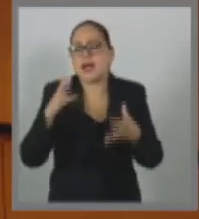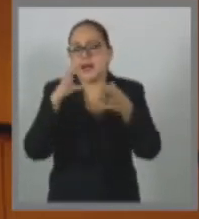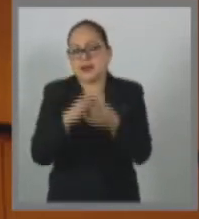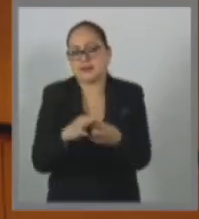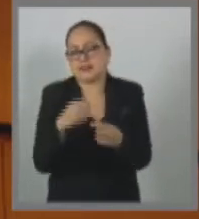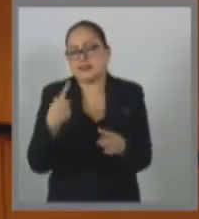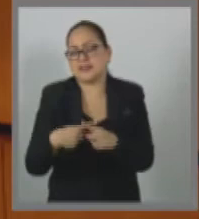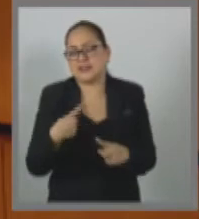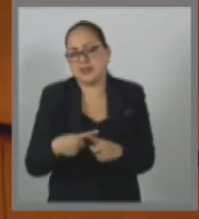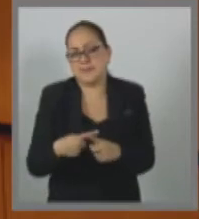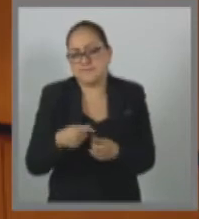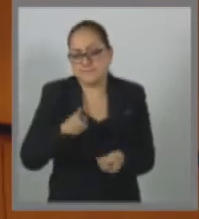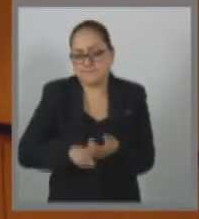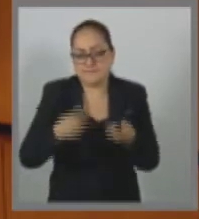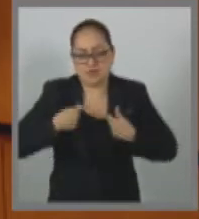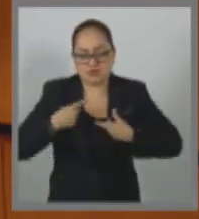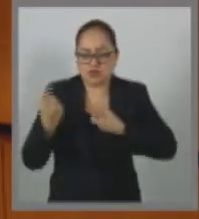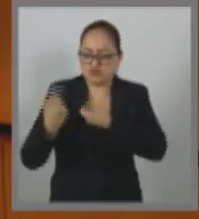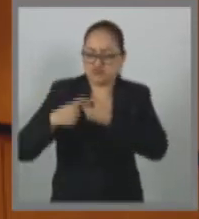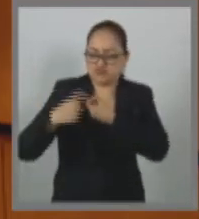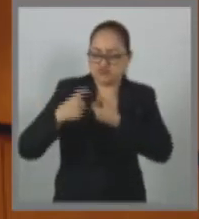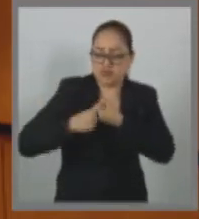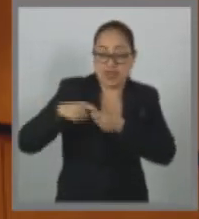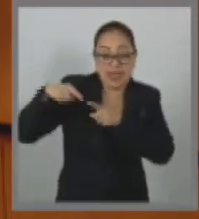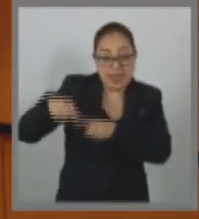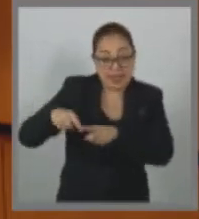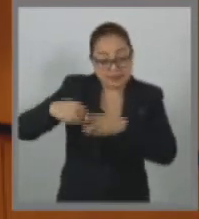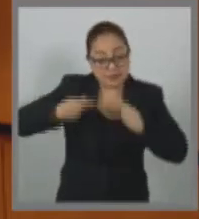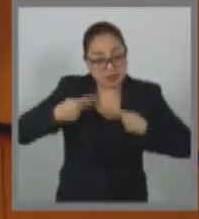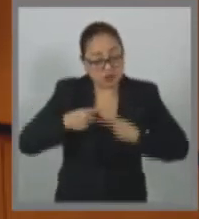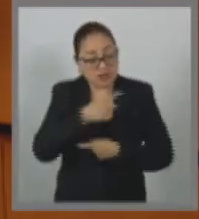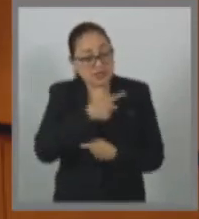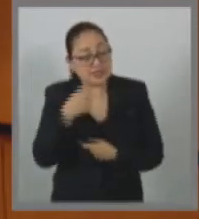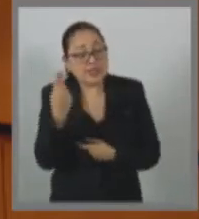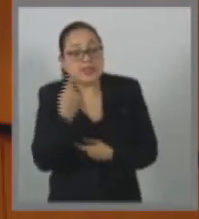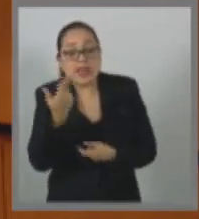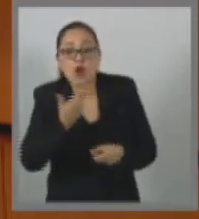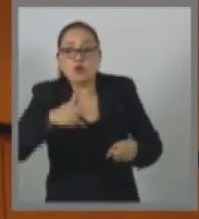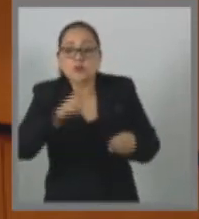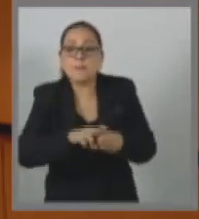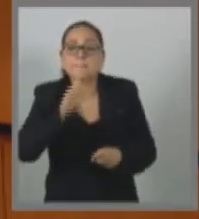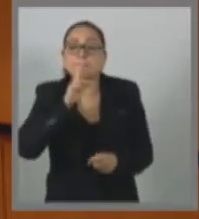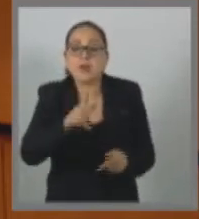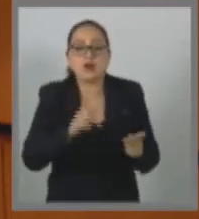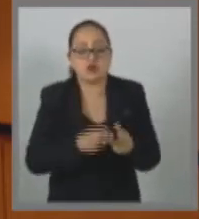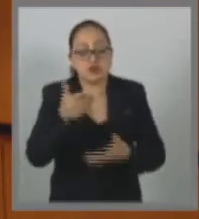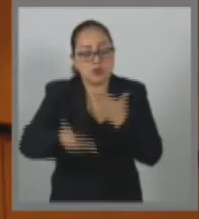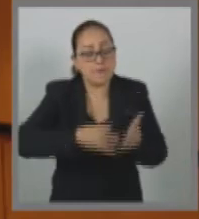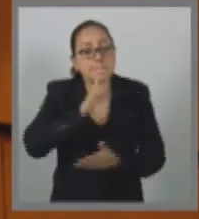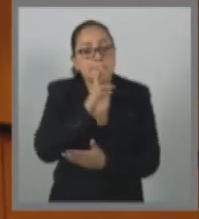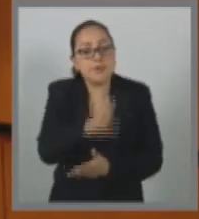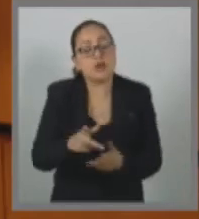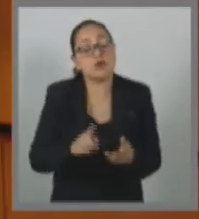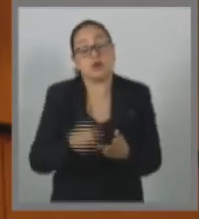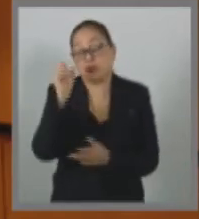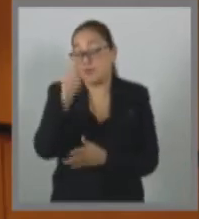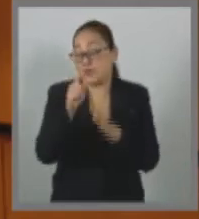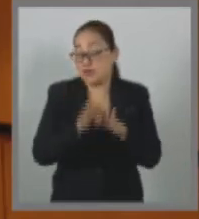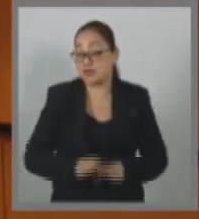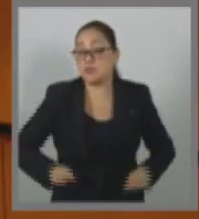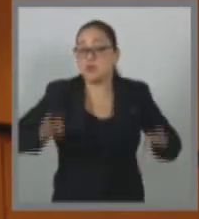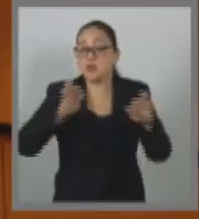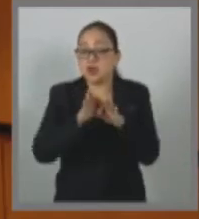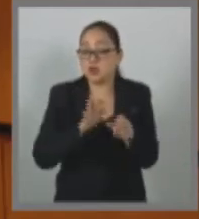constituyen nuestros derechohabientes, quienes merecen mejores instalaciones, mejores servicios y, sobre todo,